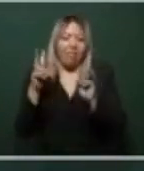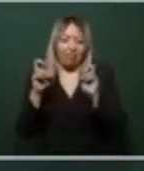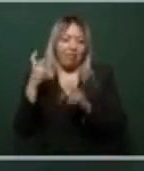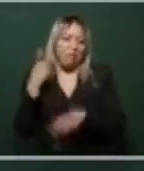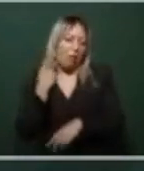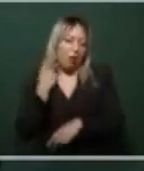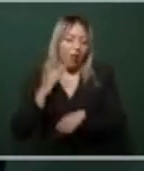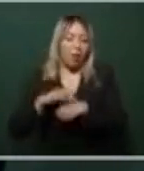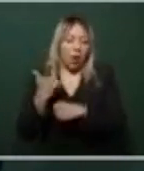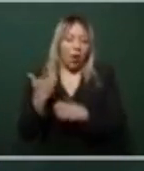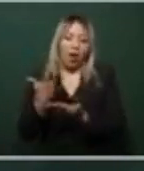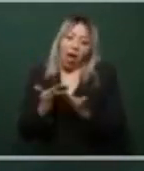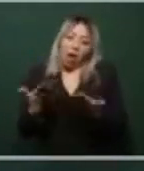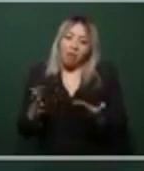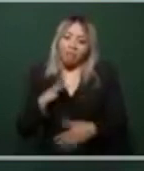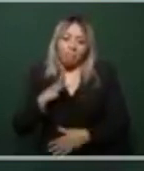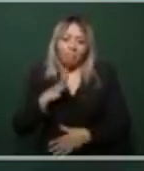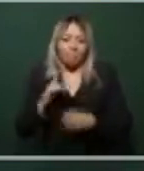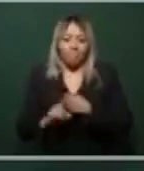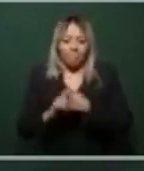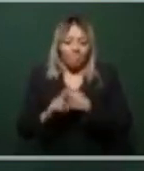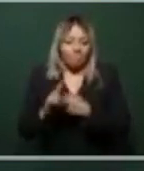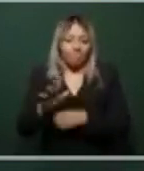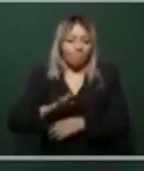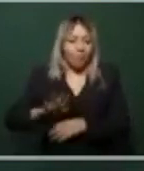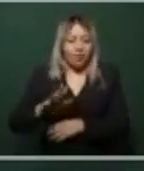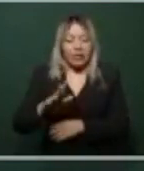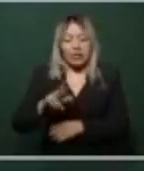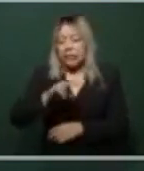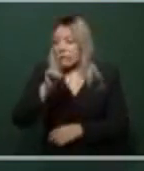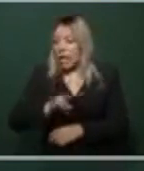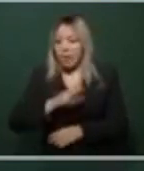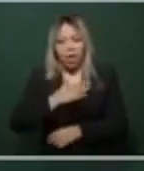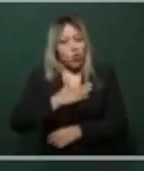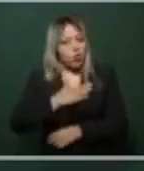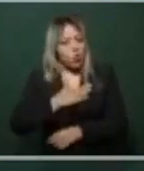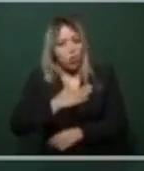las circunstancias, son totalmente injustas